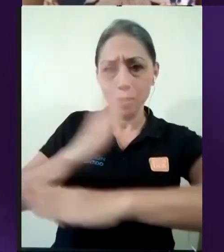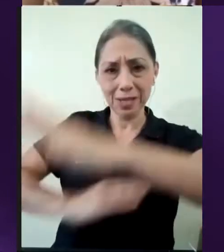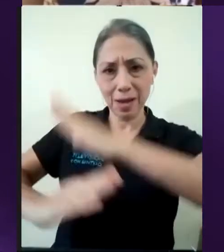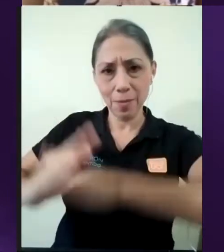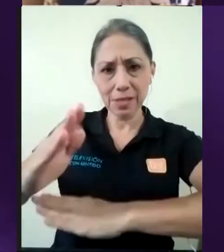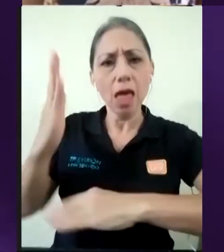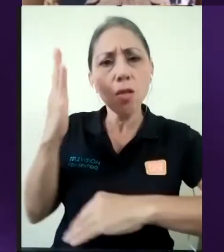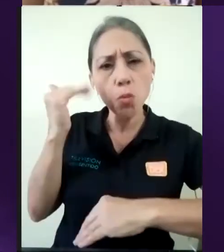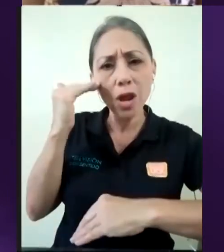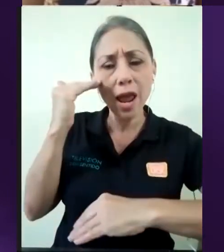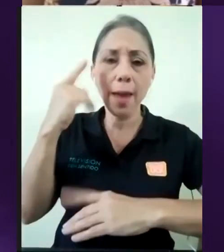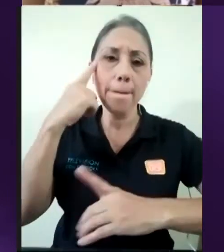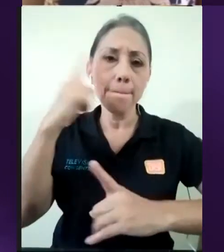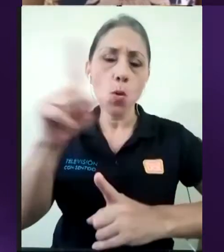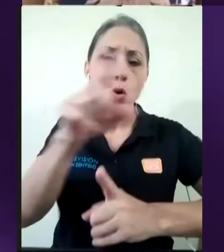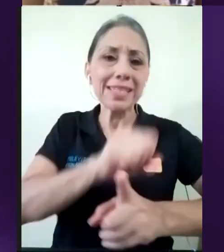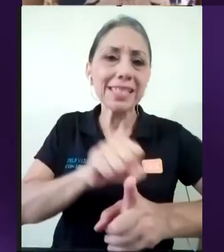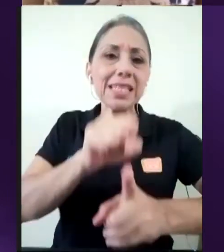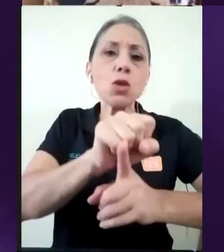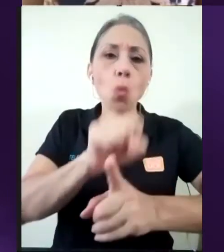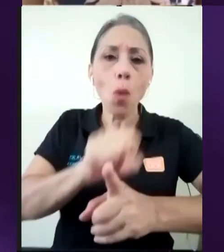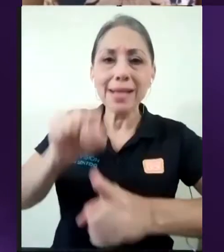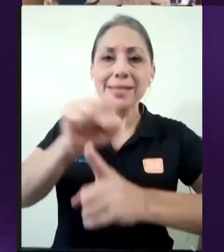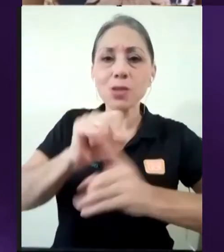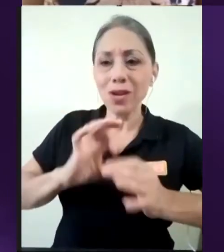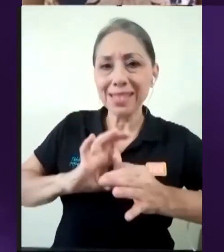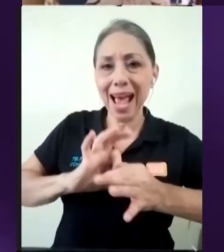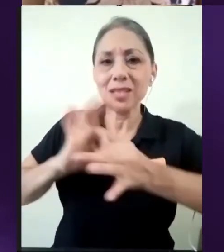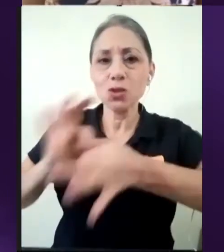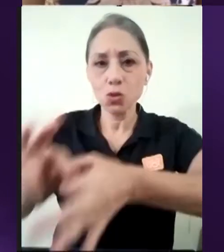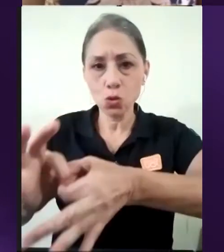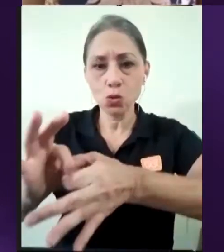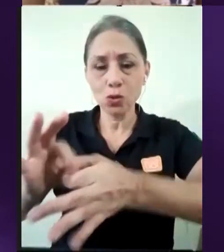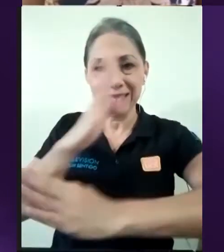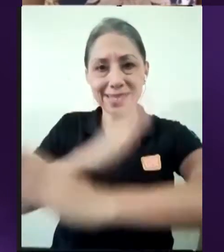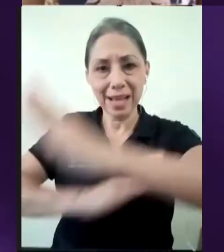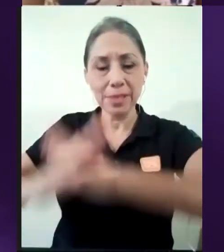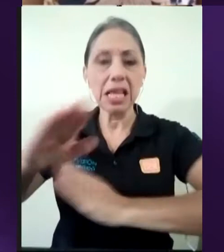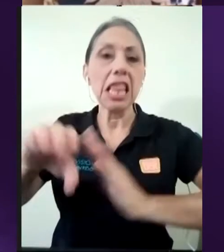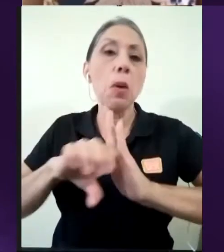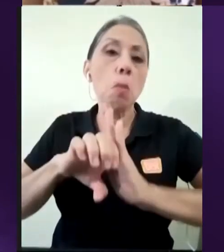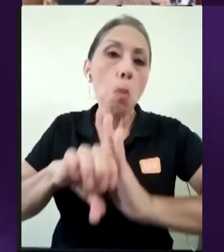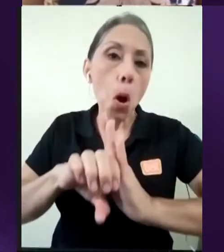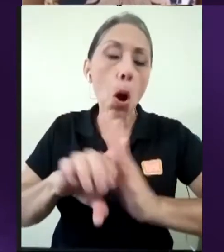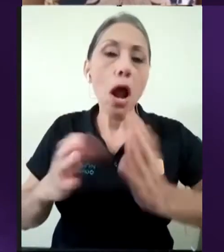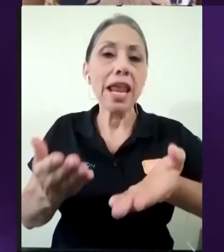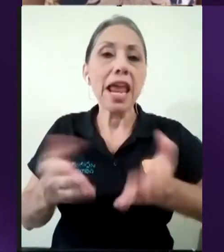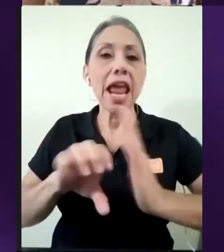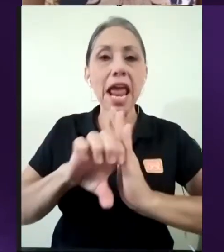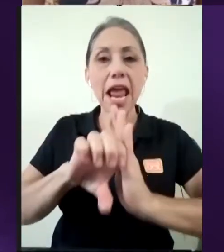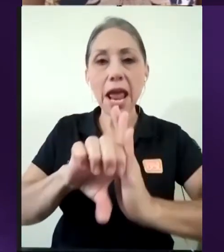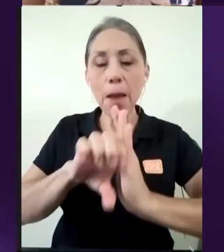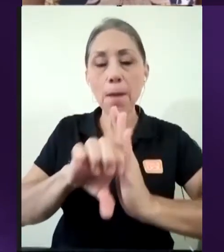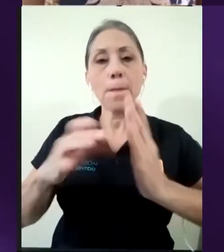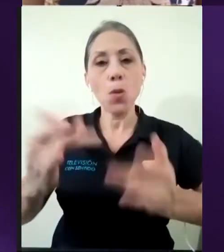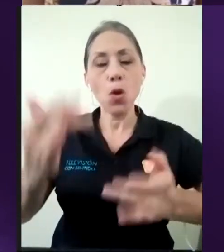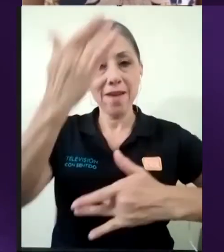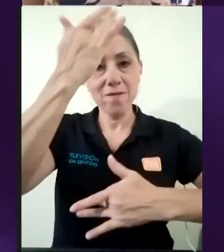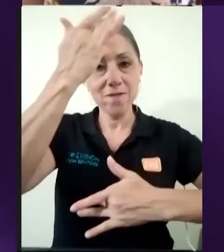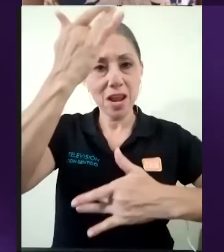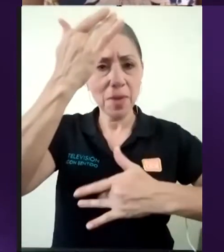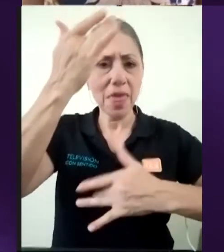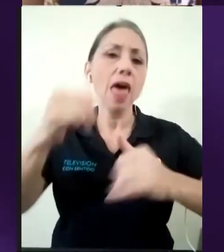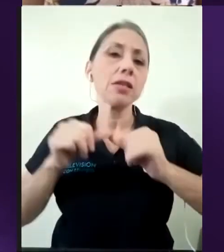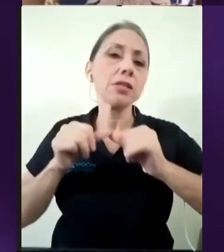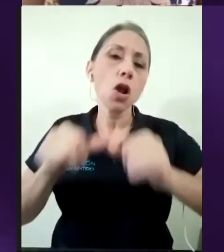situaciones asociadas a su discapacidad, como pueden ser precisamente las enfermedades crónicas o otro